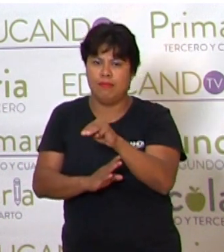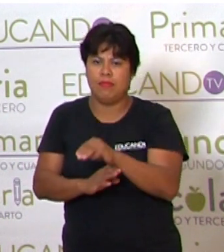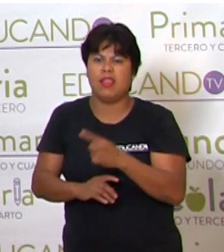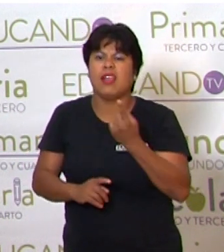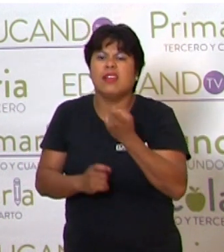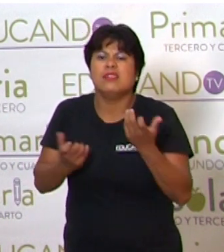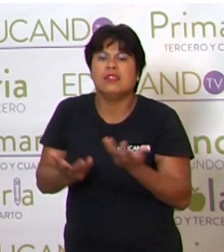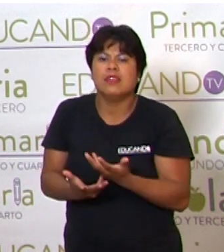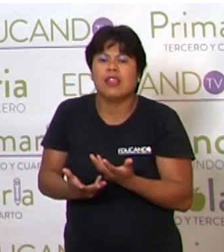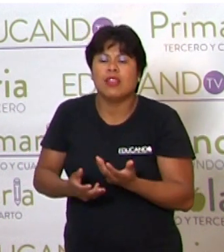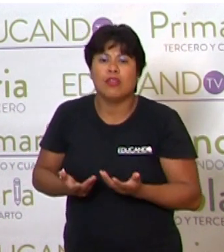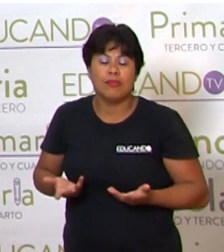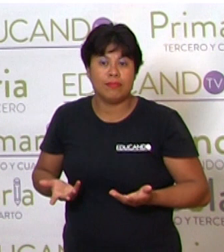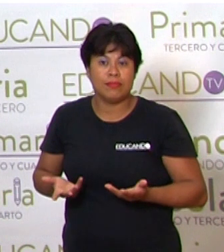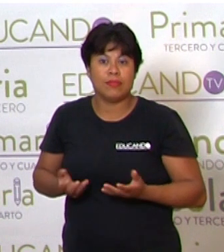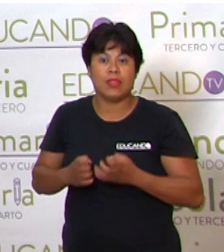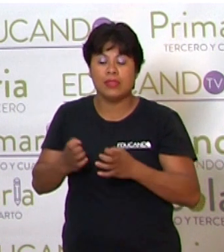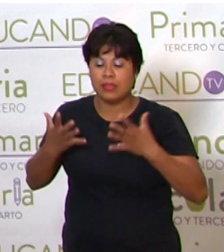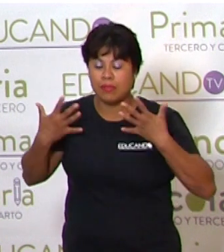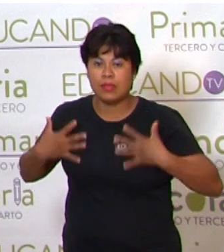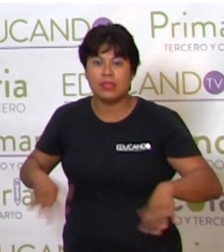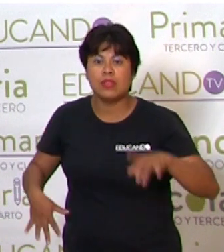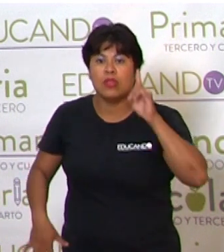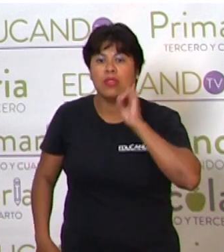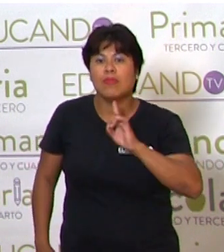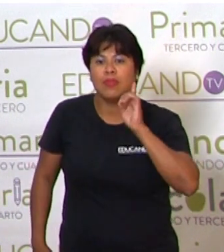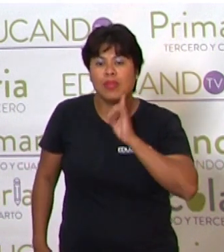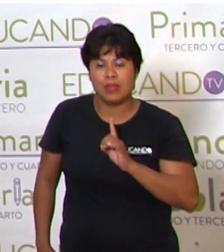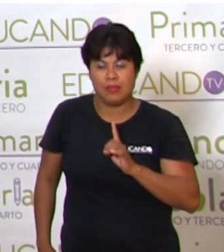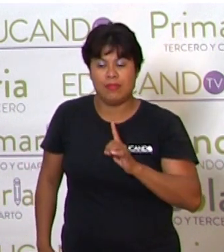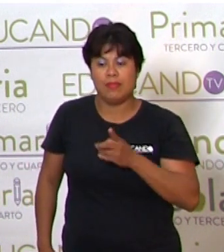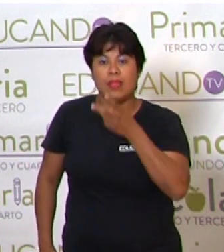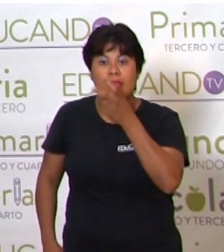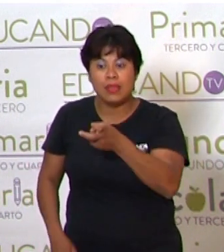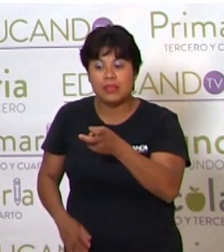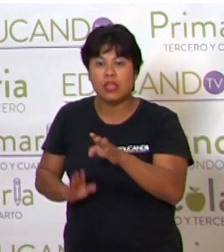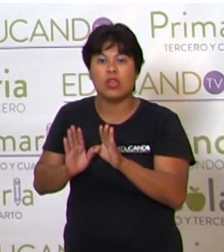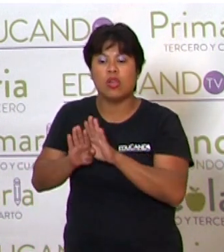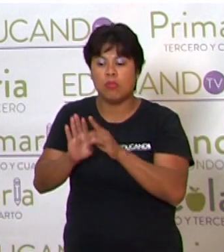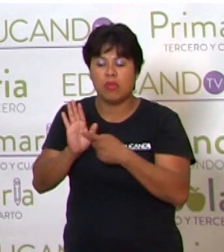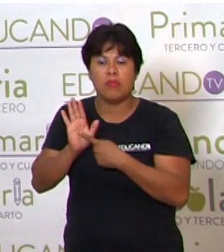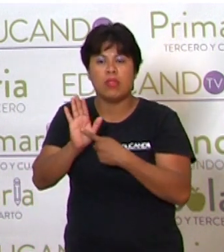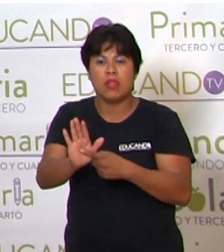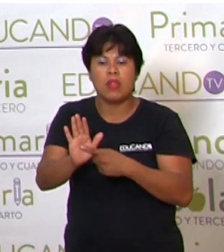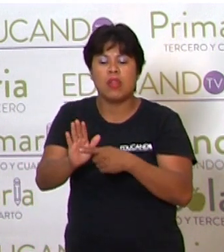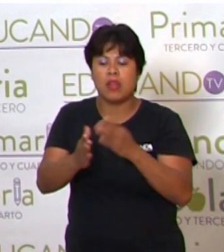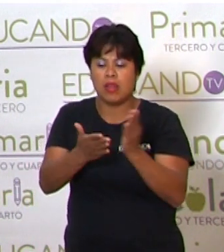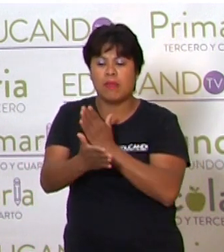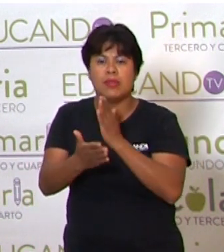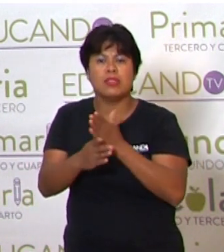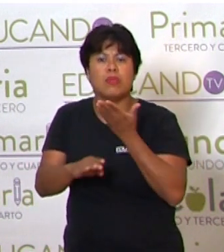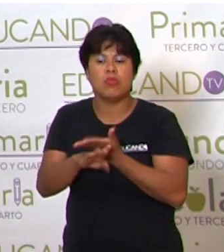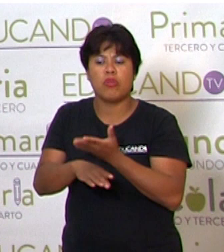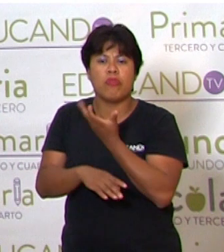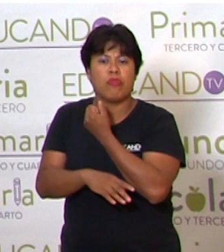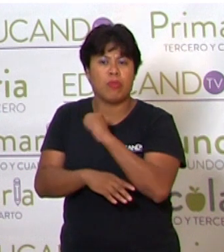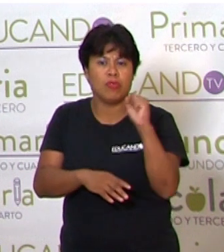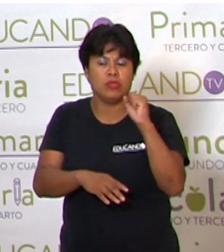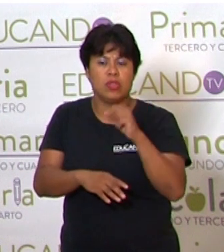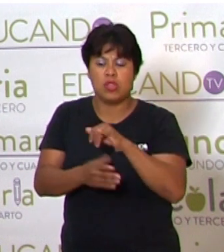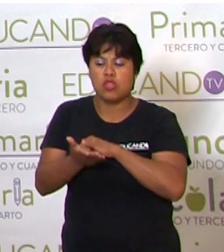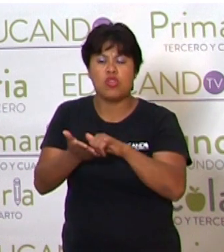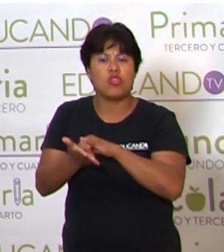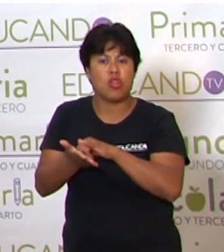está haciendo? Está vestido de mujer. Es la portada de una revista muy famosa que se llama The New